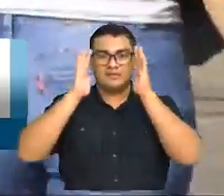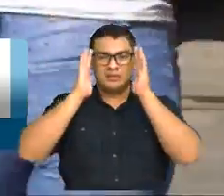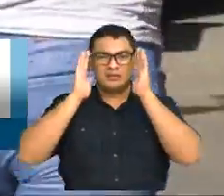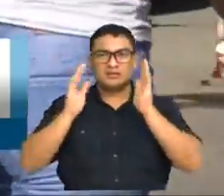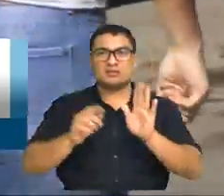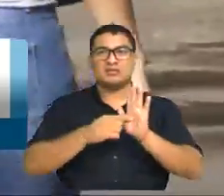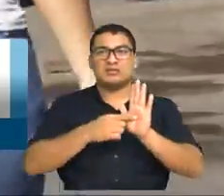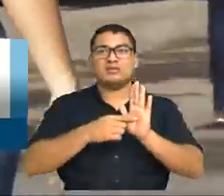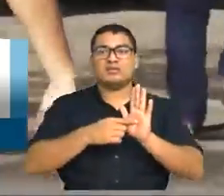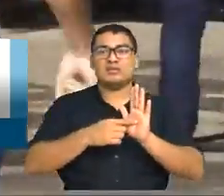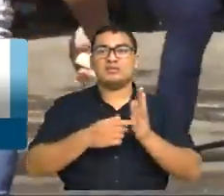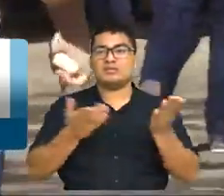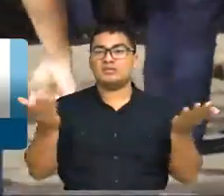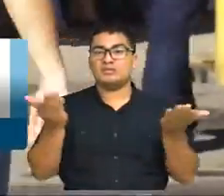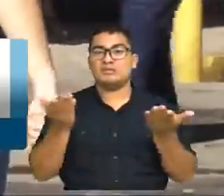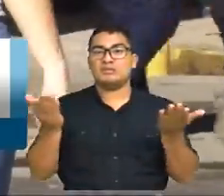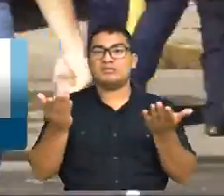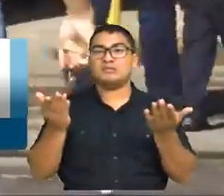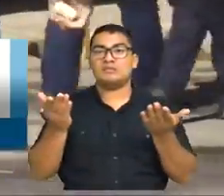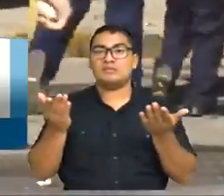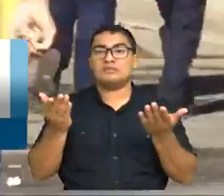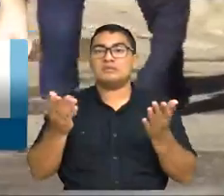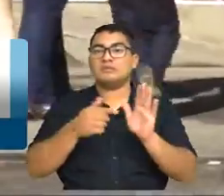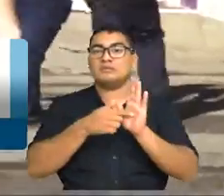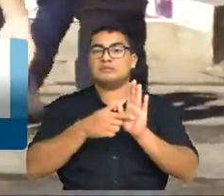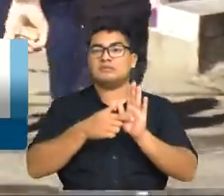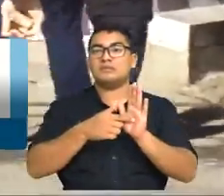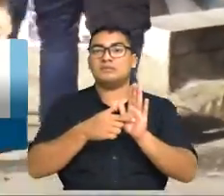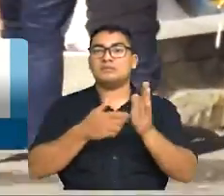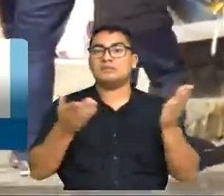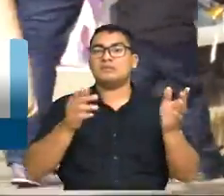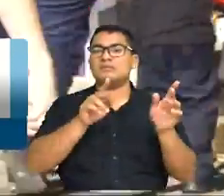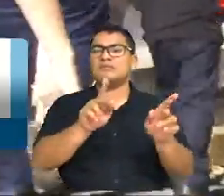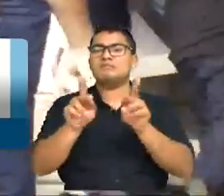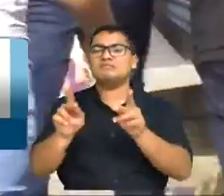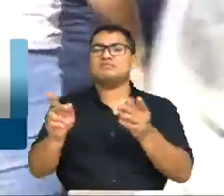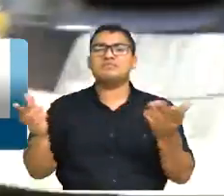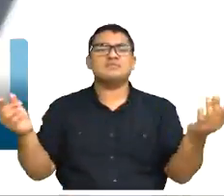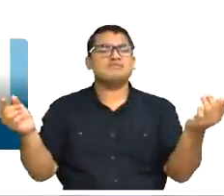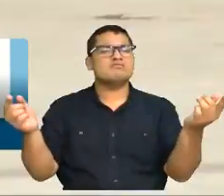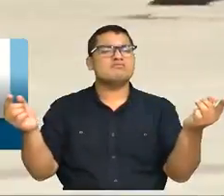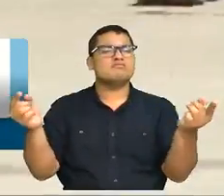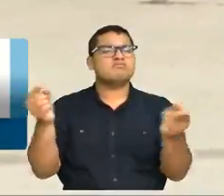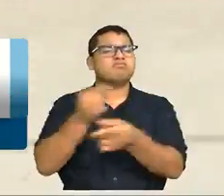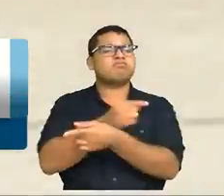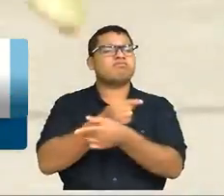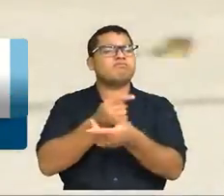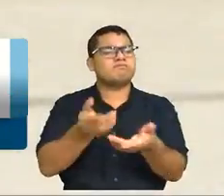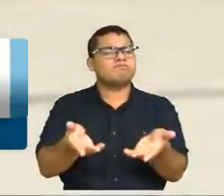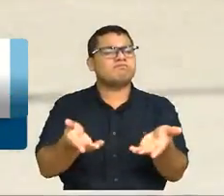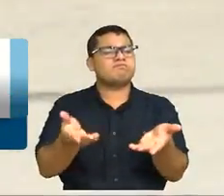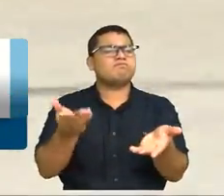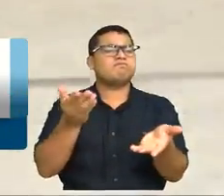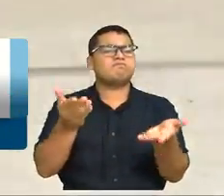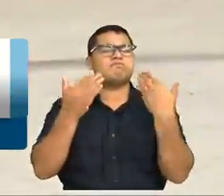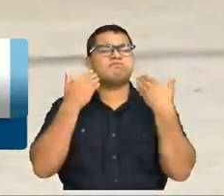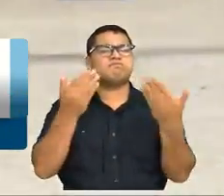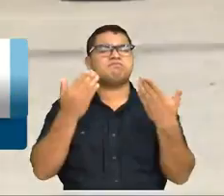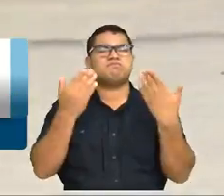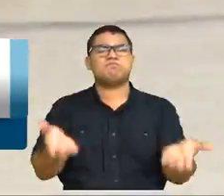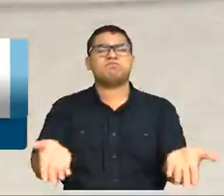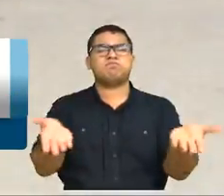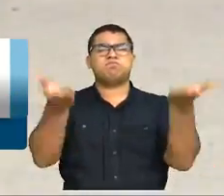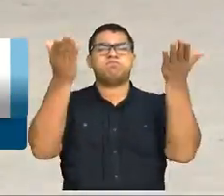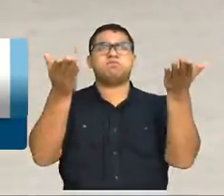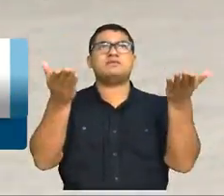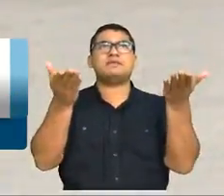tenemos síntomas, no hemos hablado de los síntomas, pero si tenemos síntomas de golpe de calor y una persona directamente se está